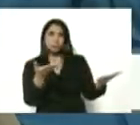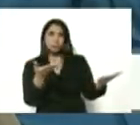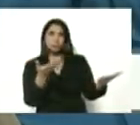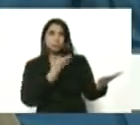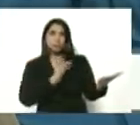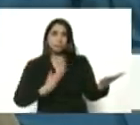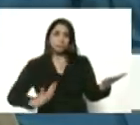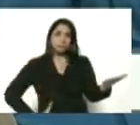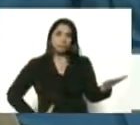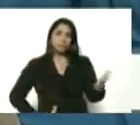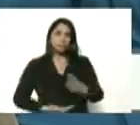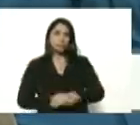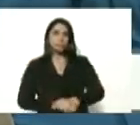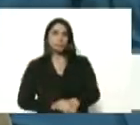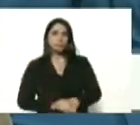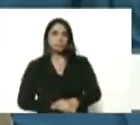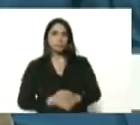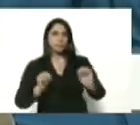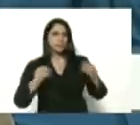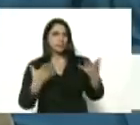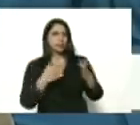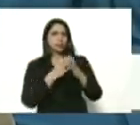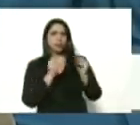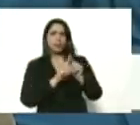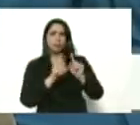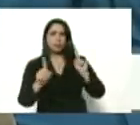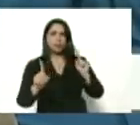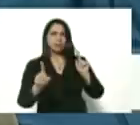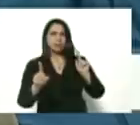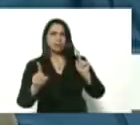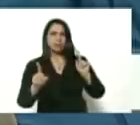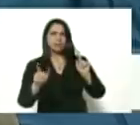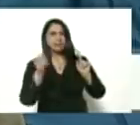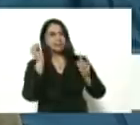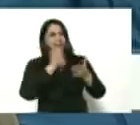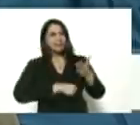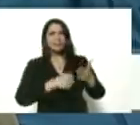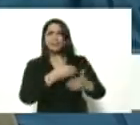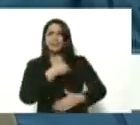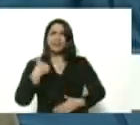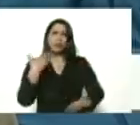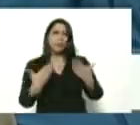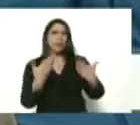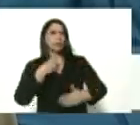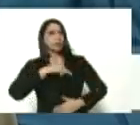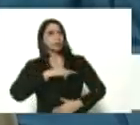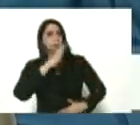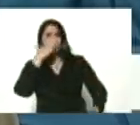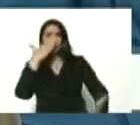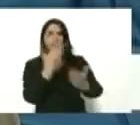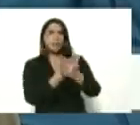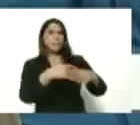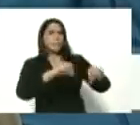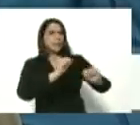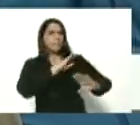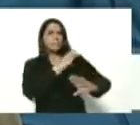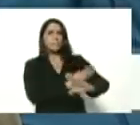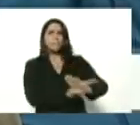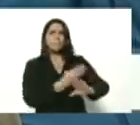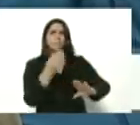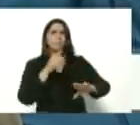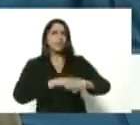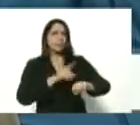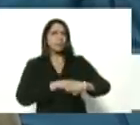presidente, salvando todas las distancias y sin querer comparar, pero nosotros nos estamos enfrentando al imperio más poderoso de todos los